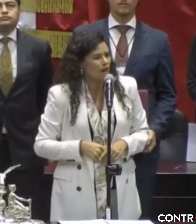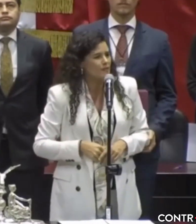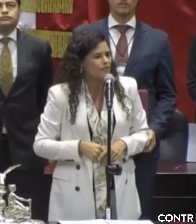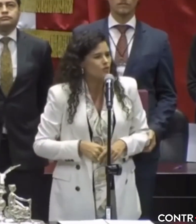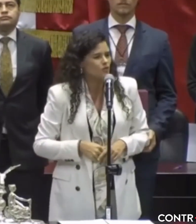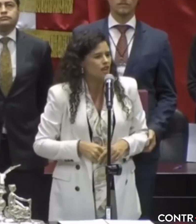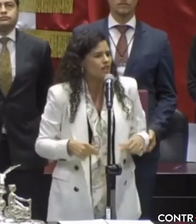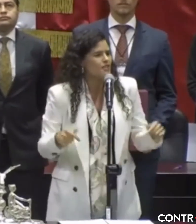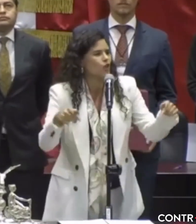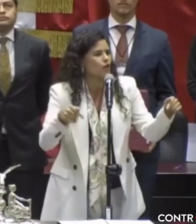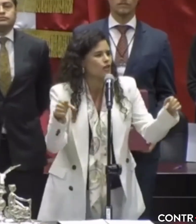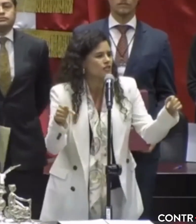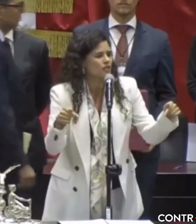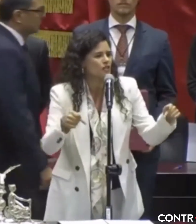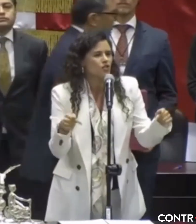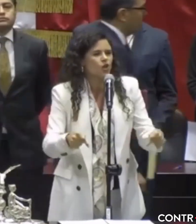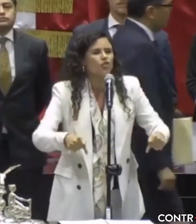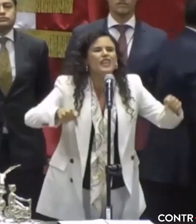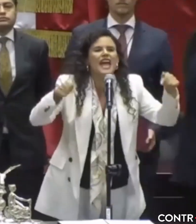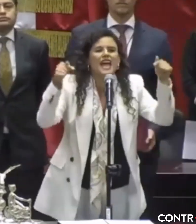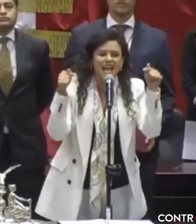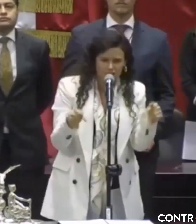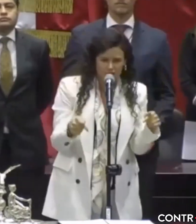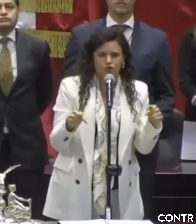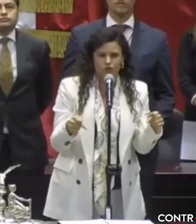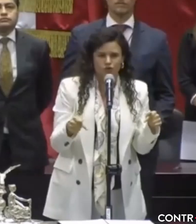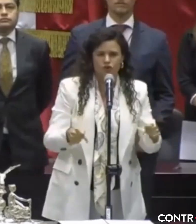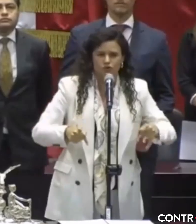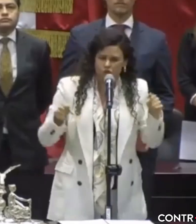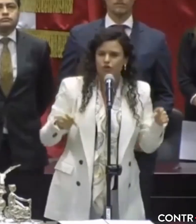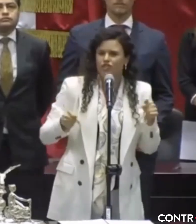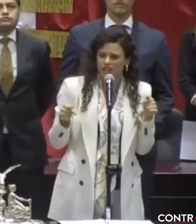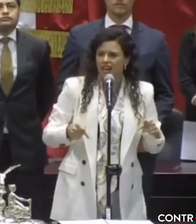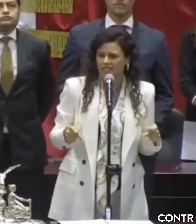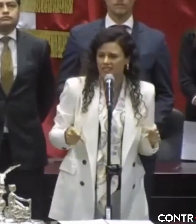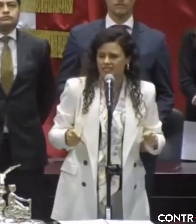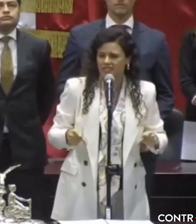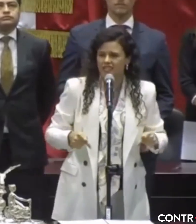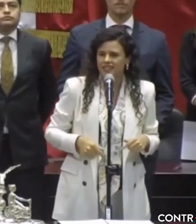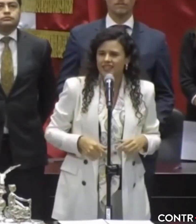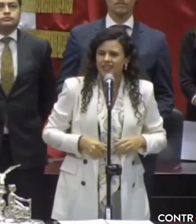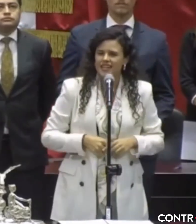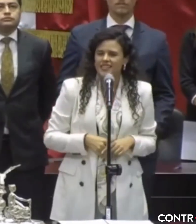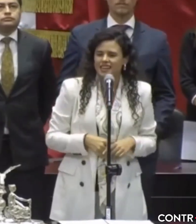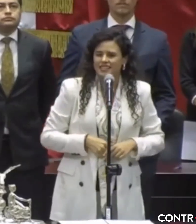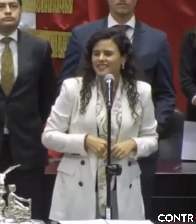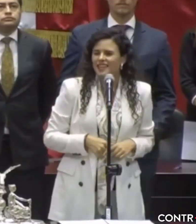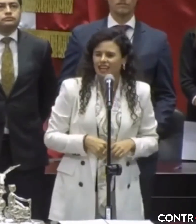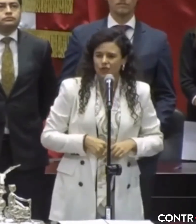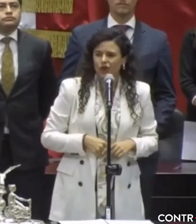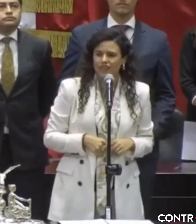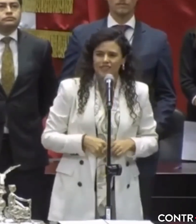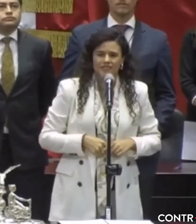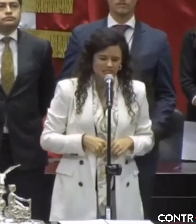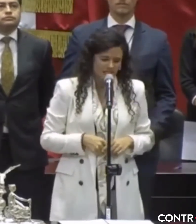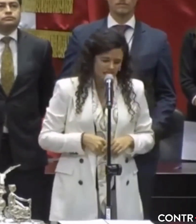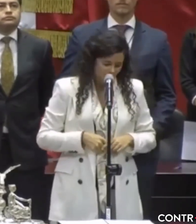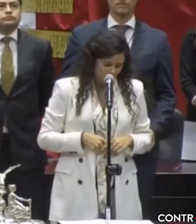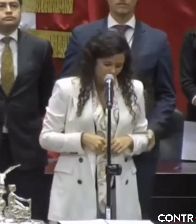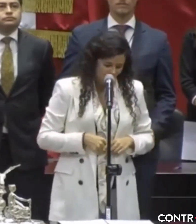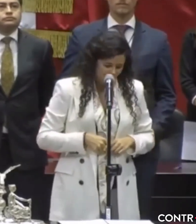son programas sociales, hoy son derechos sociales. Gracias a